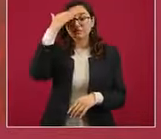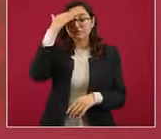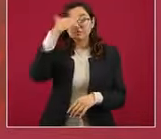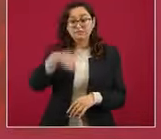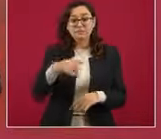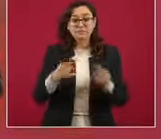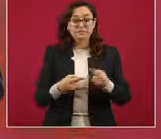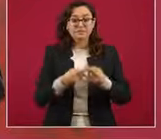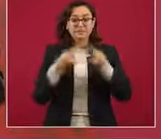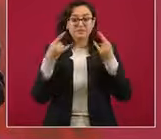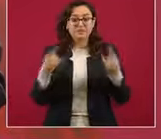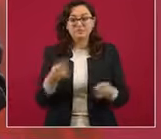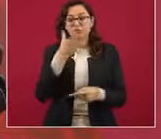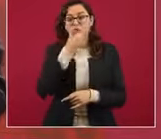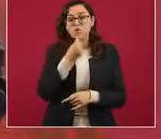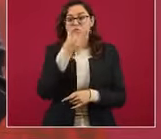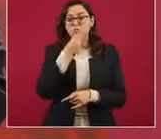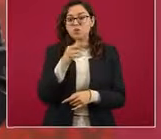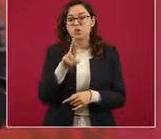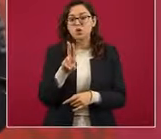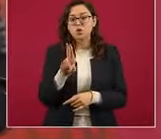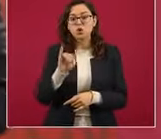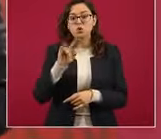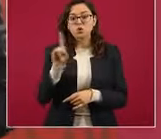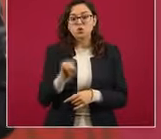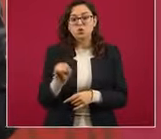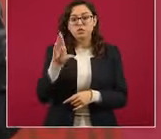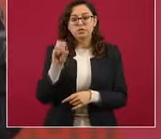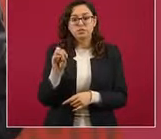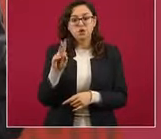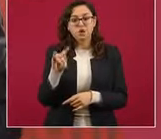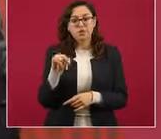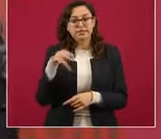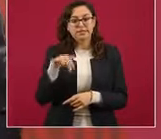de Ruiz Cortines.